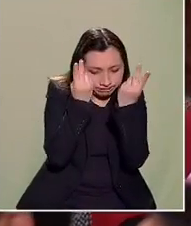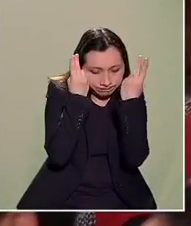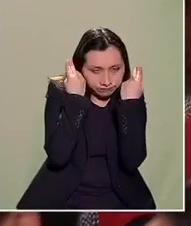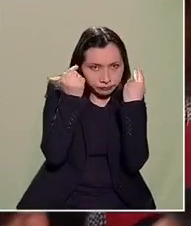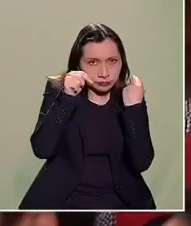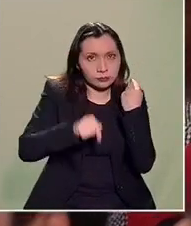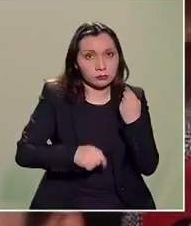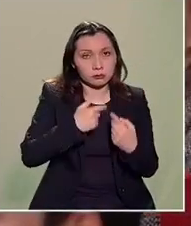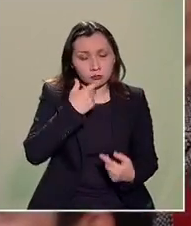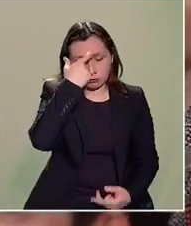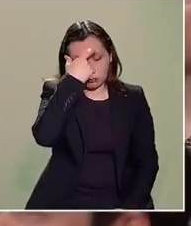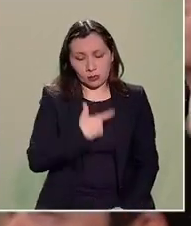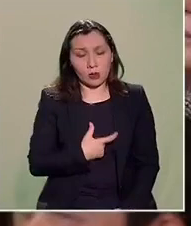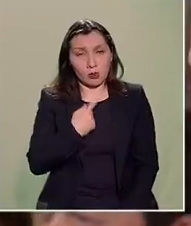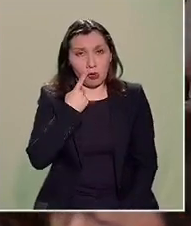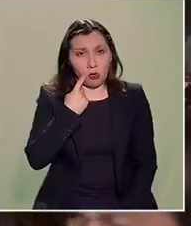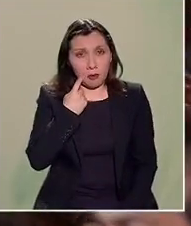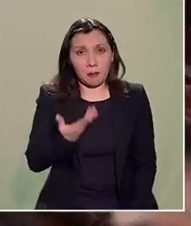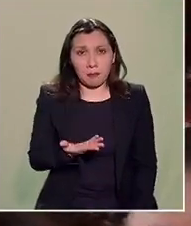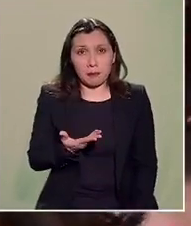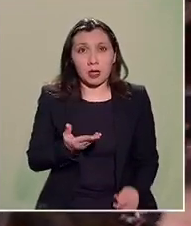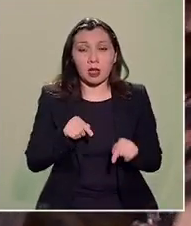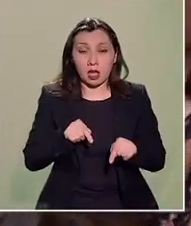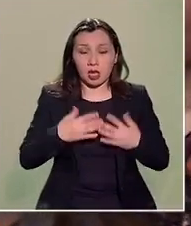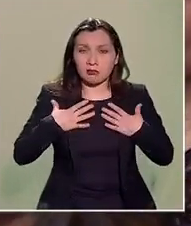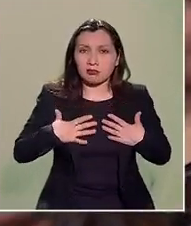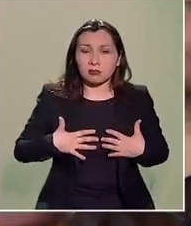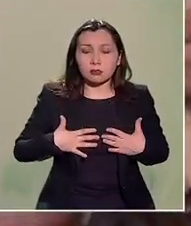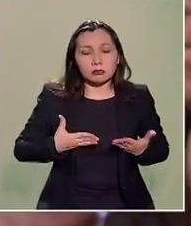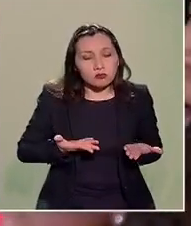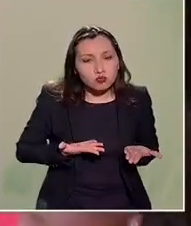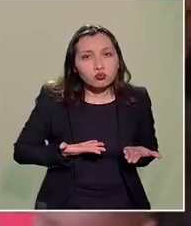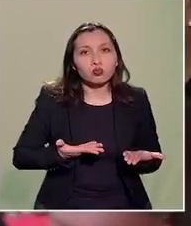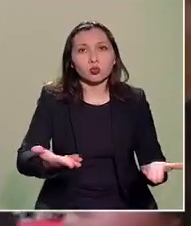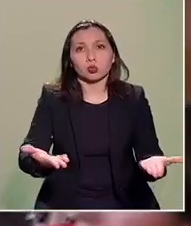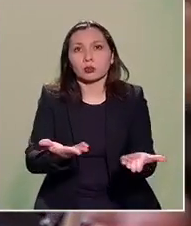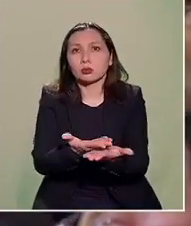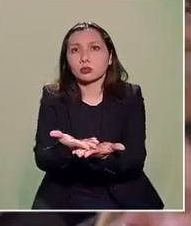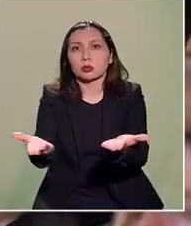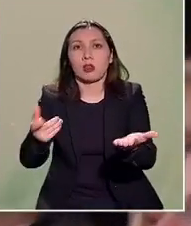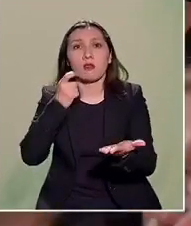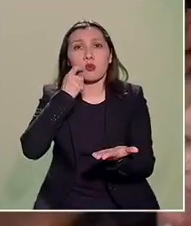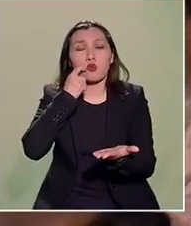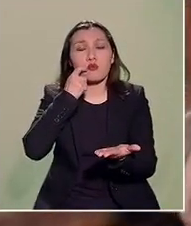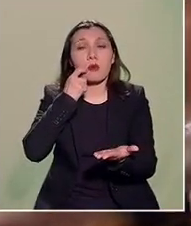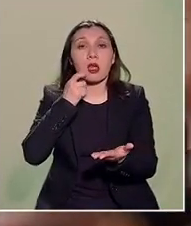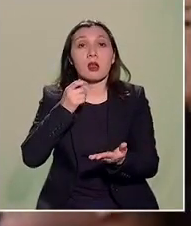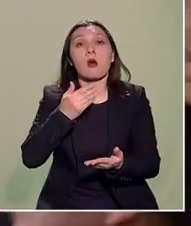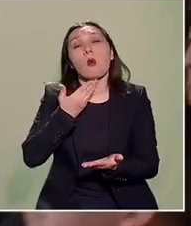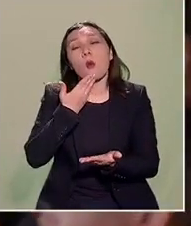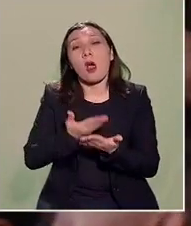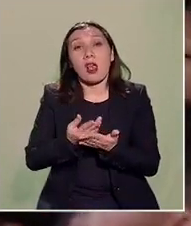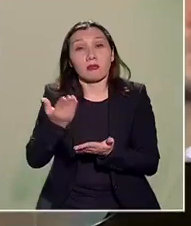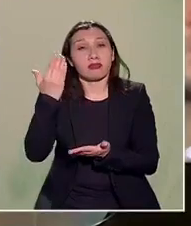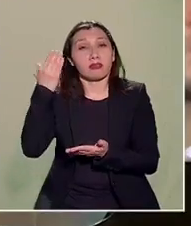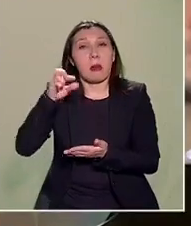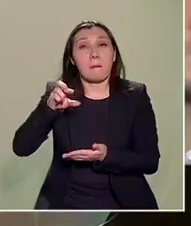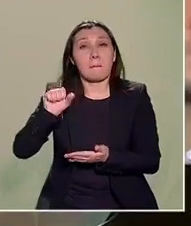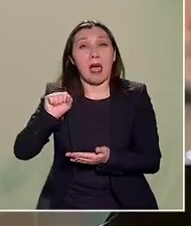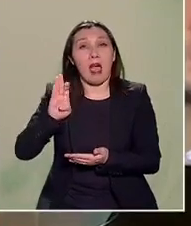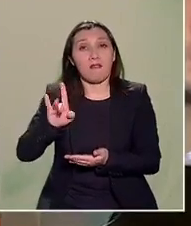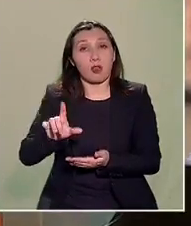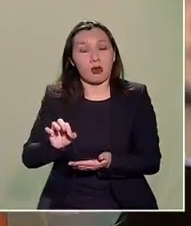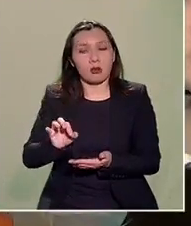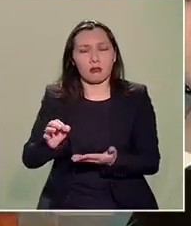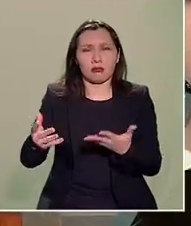condición de hombre y en esta condición servir a la humanidad en los días del apóstol estas